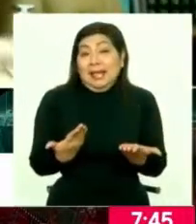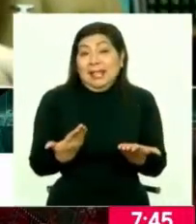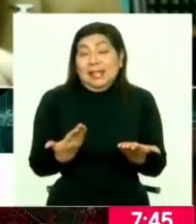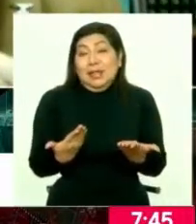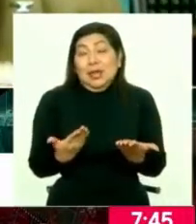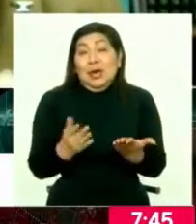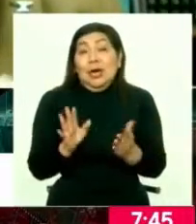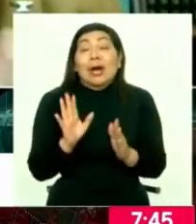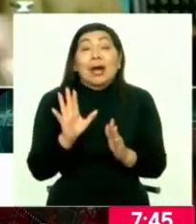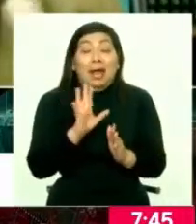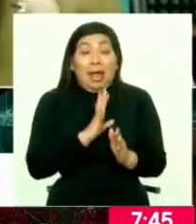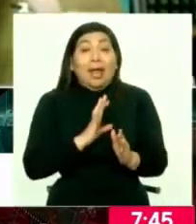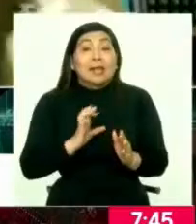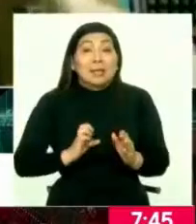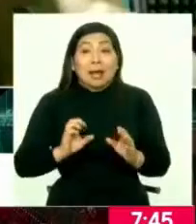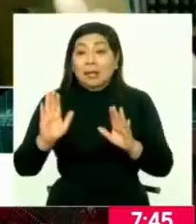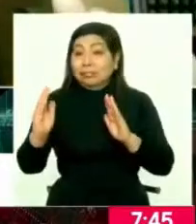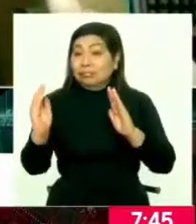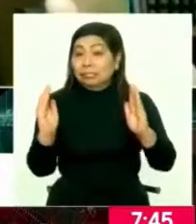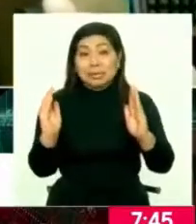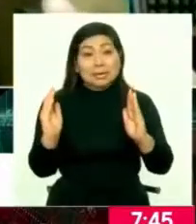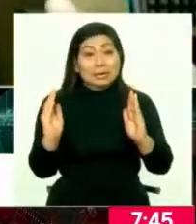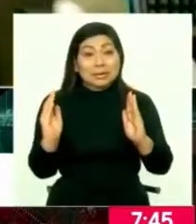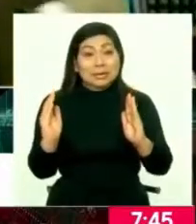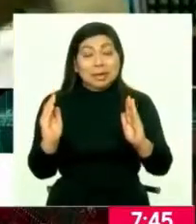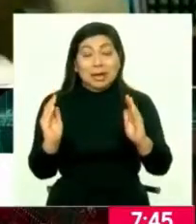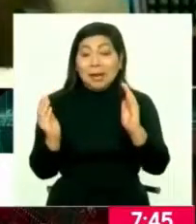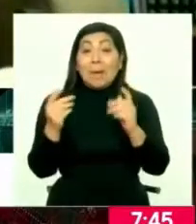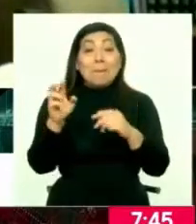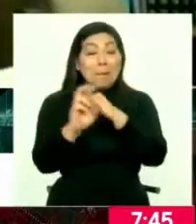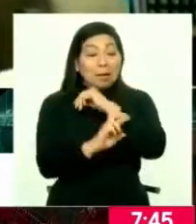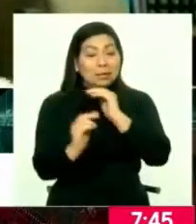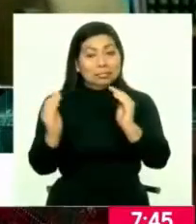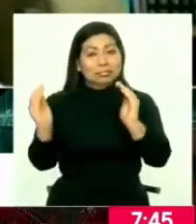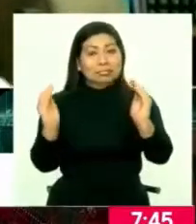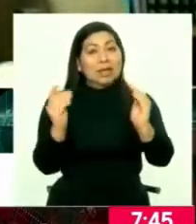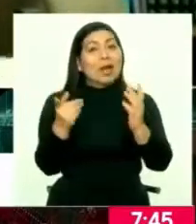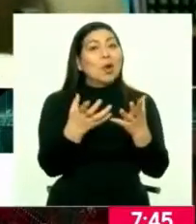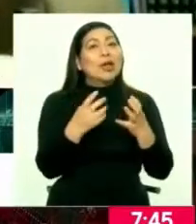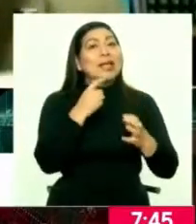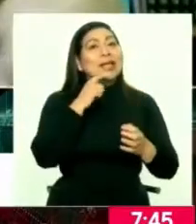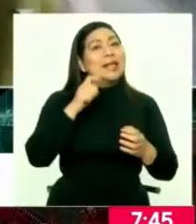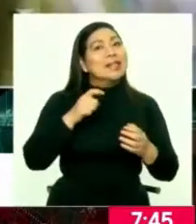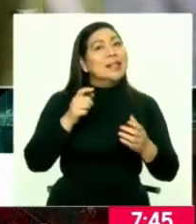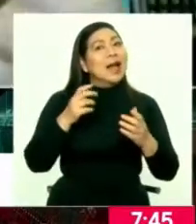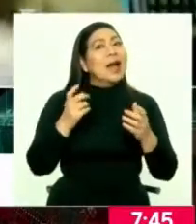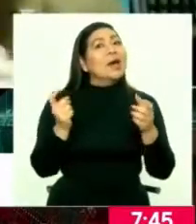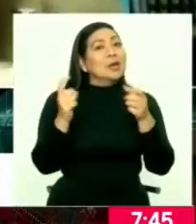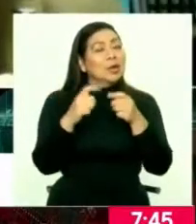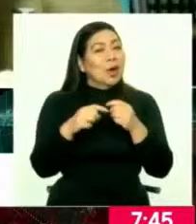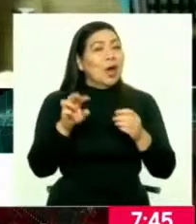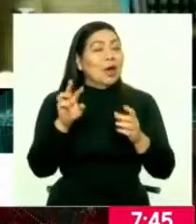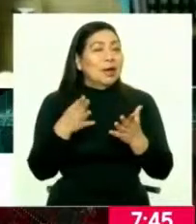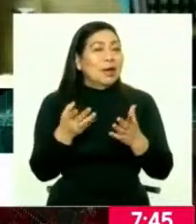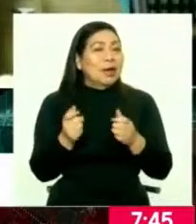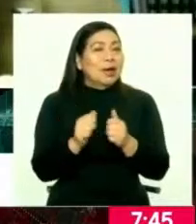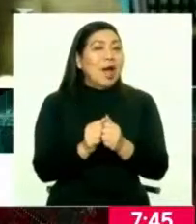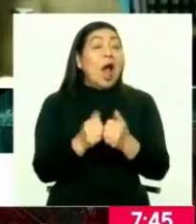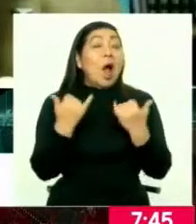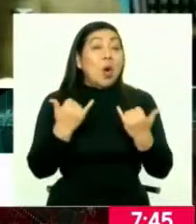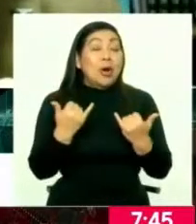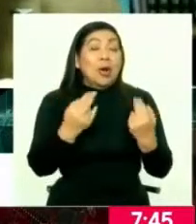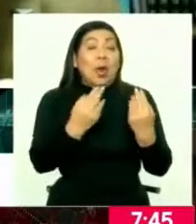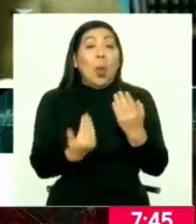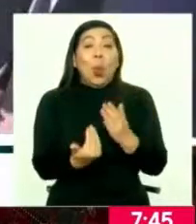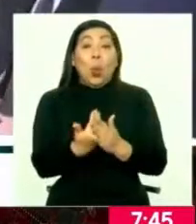estos estados mantengan una estabilidad, que creo que eso es lo que le interesa al Reino Unido y ahora al rey Carlos